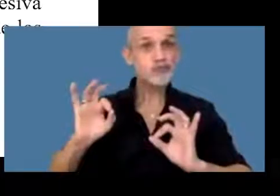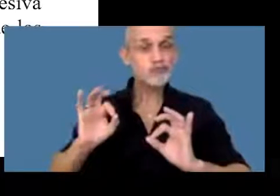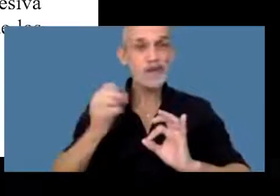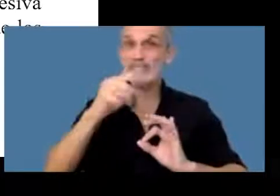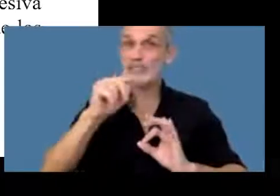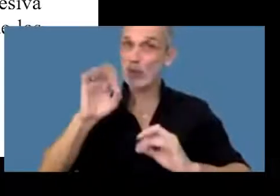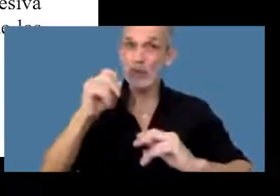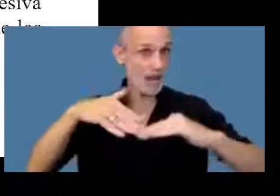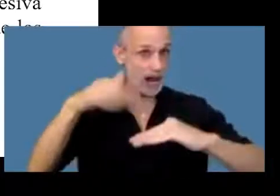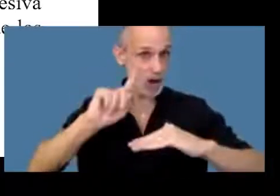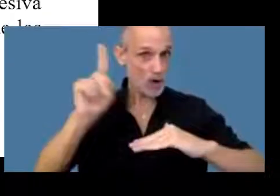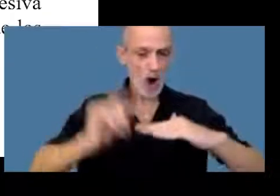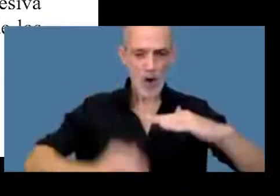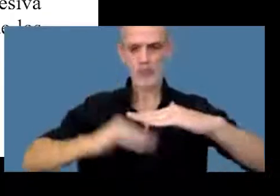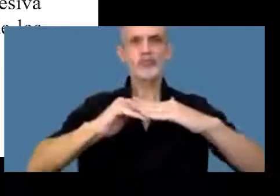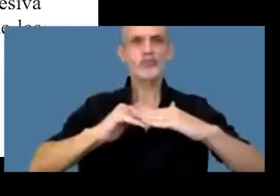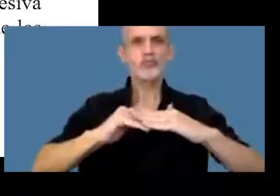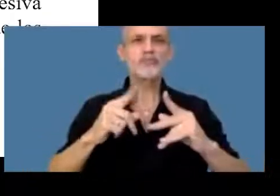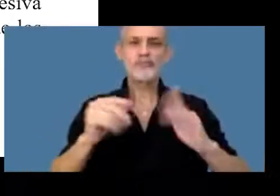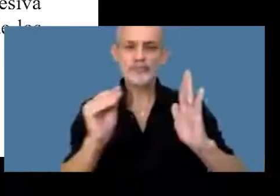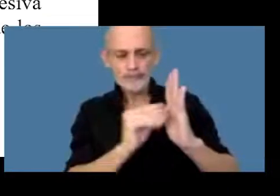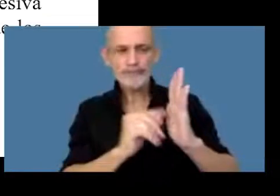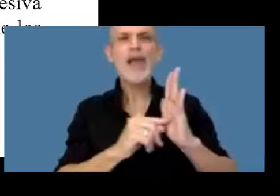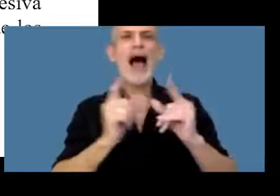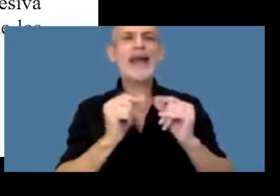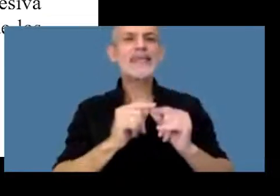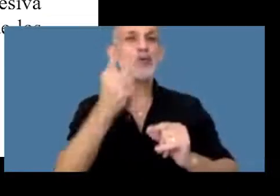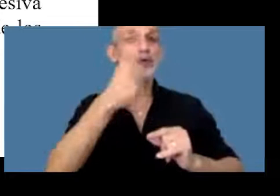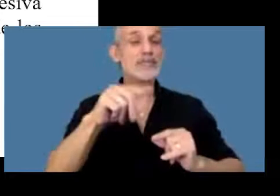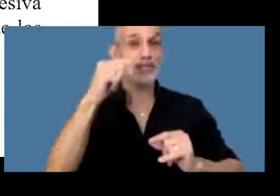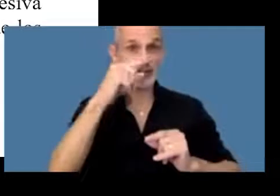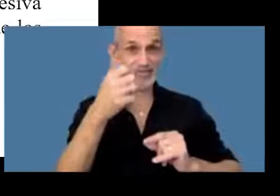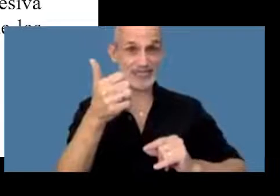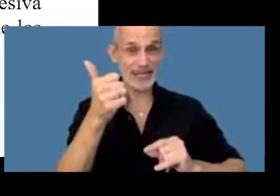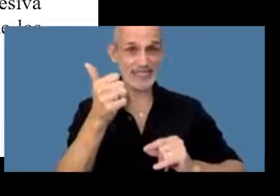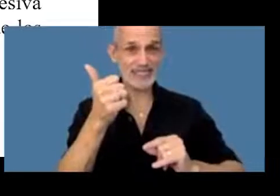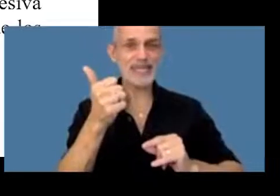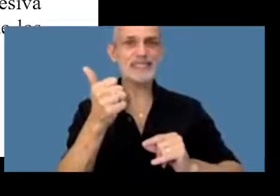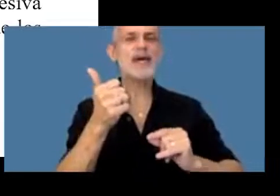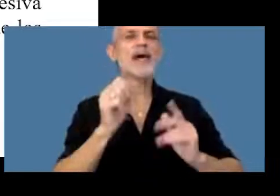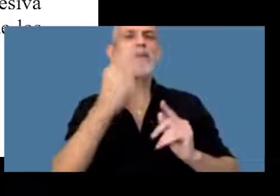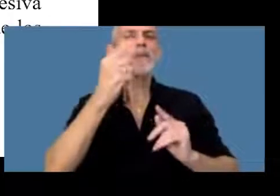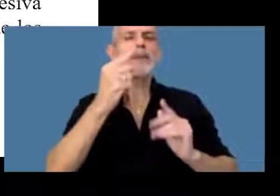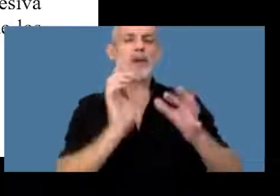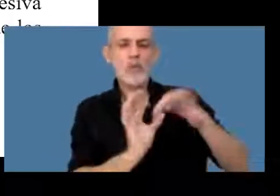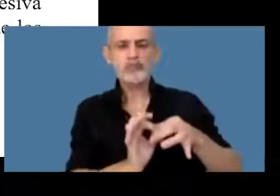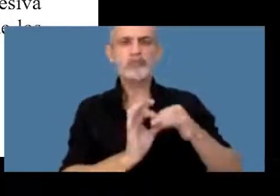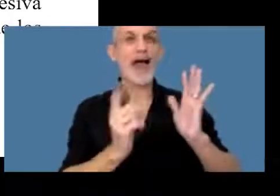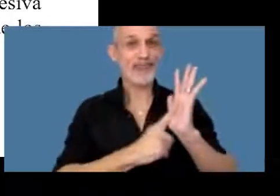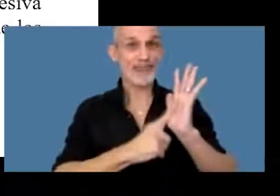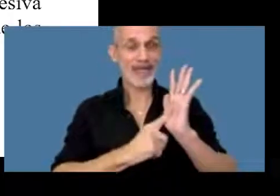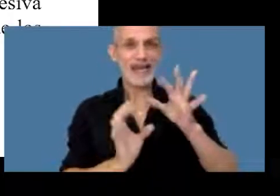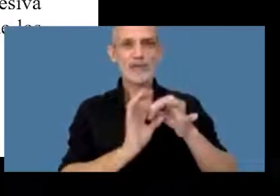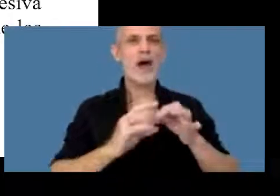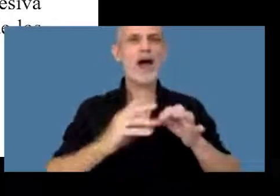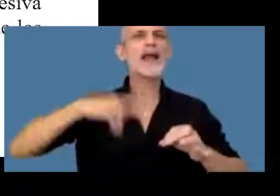remuneración bruta quedó definida en el artículo 176, primero continuación del decreto, donde remuneración